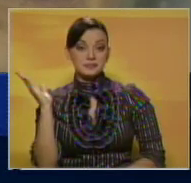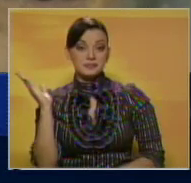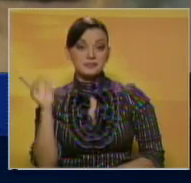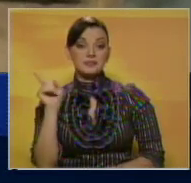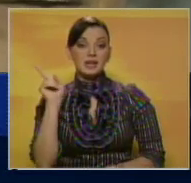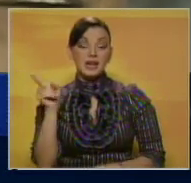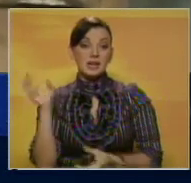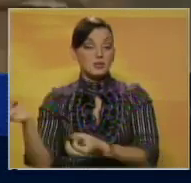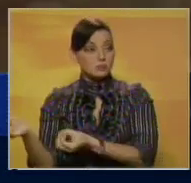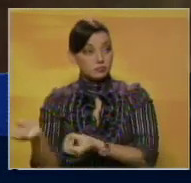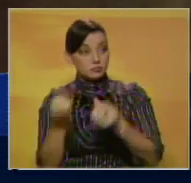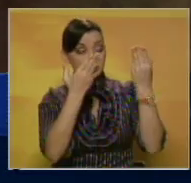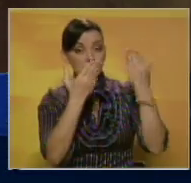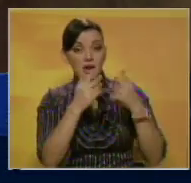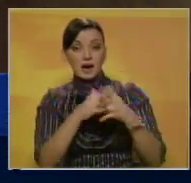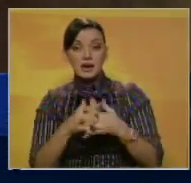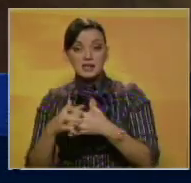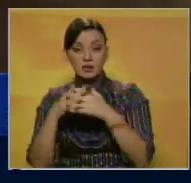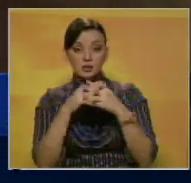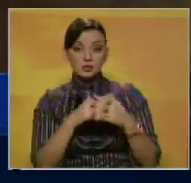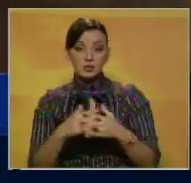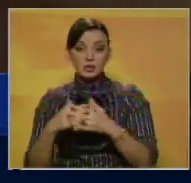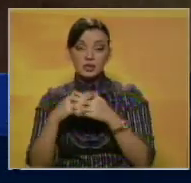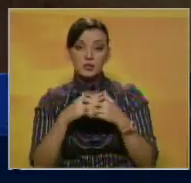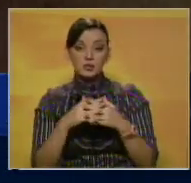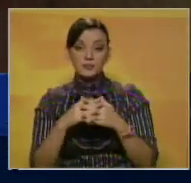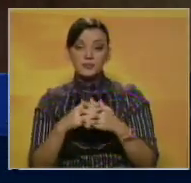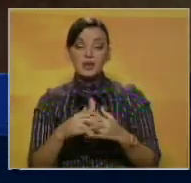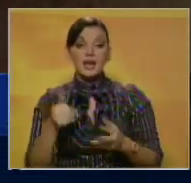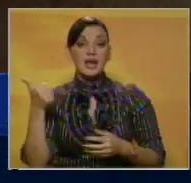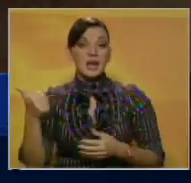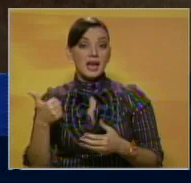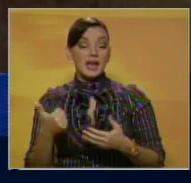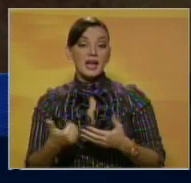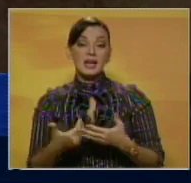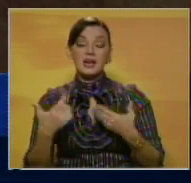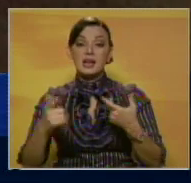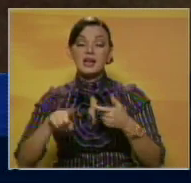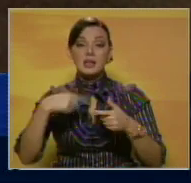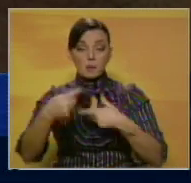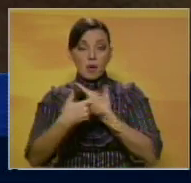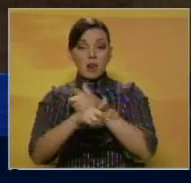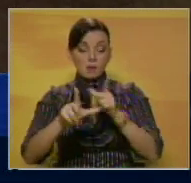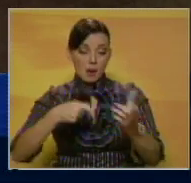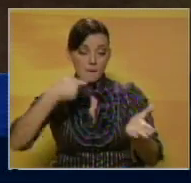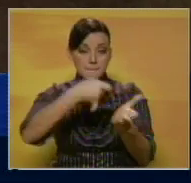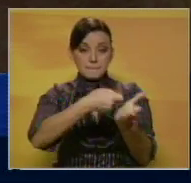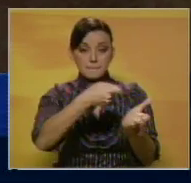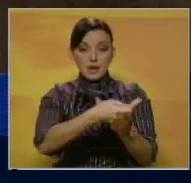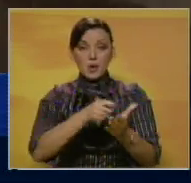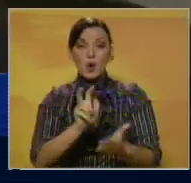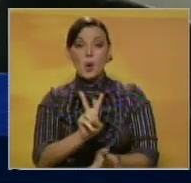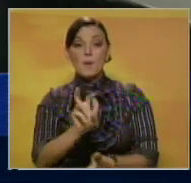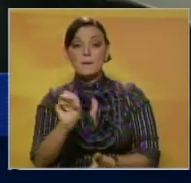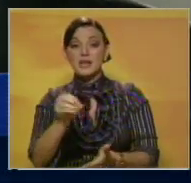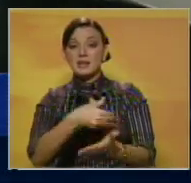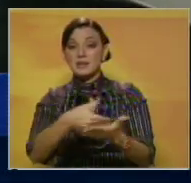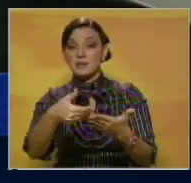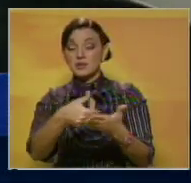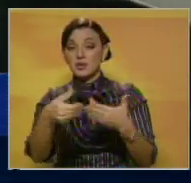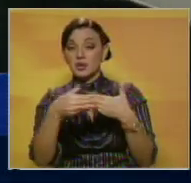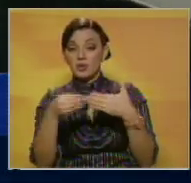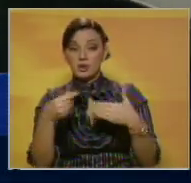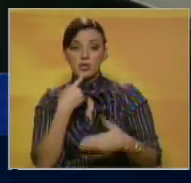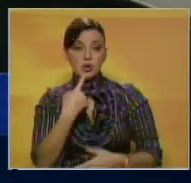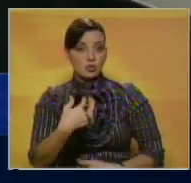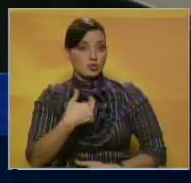fue extraditado a Estados Unidos. Napaut fue puesto en libertad bajo una fianza de 20 millones de dólares tras declararse